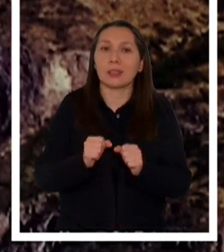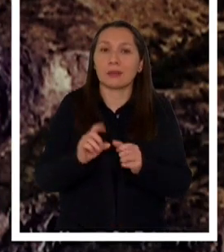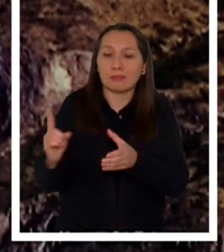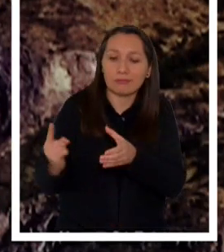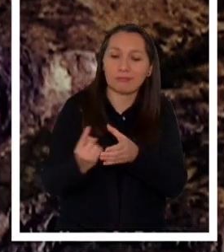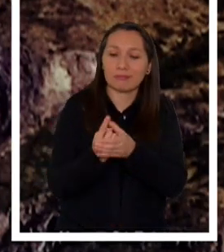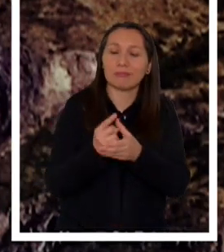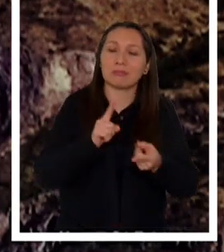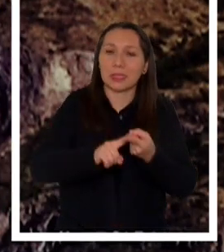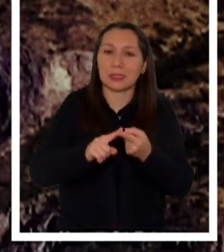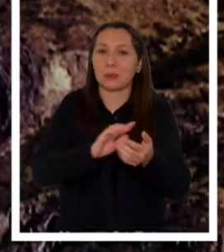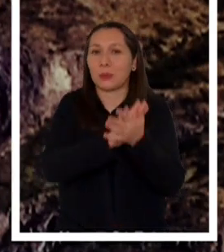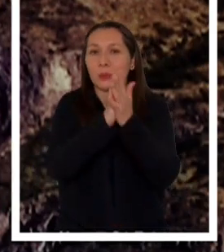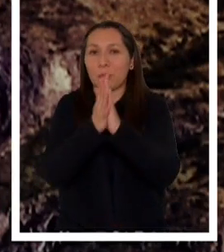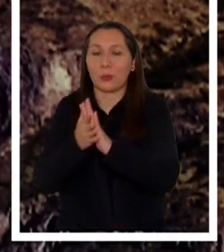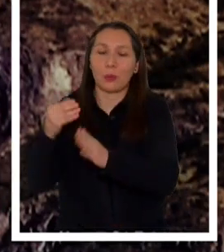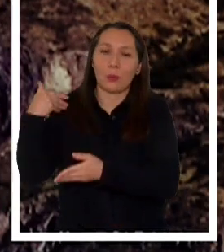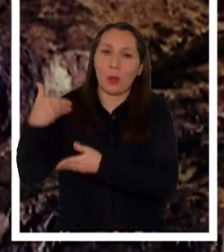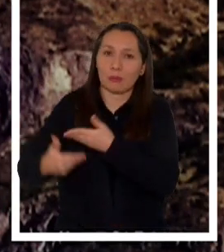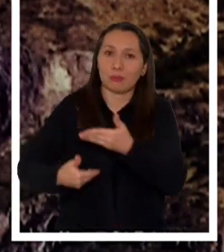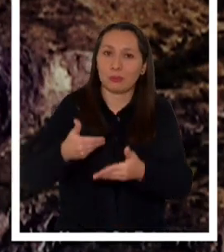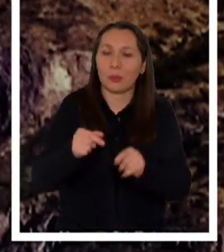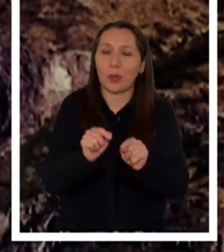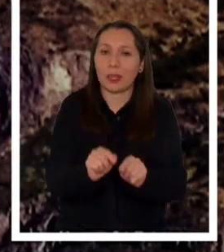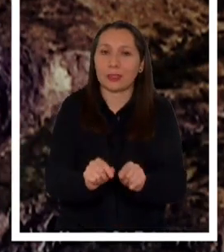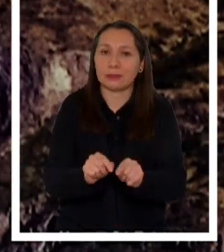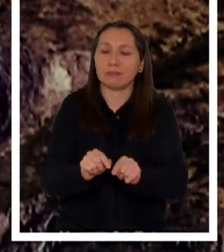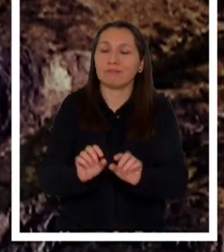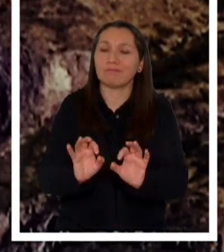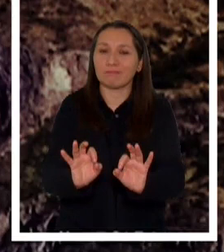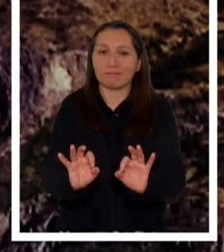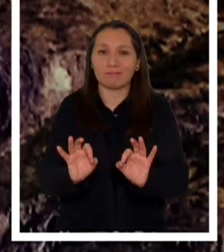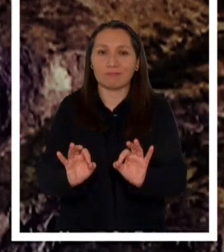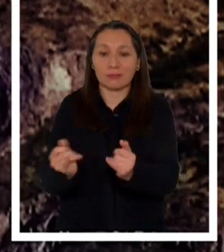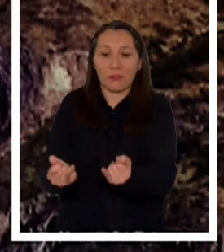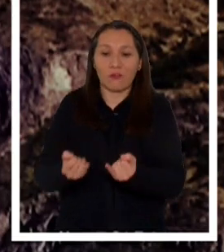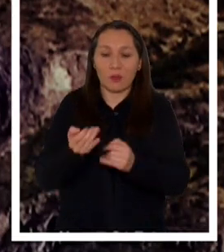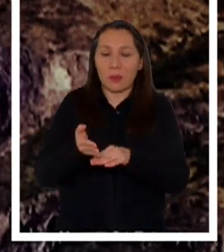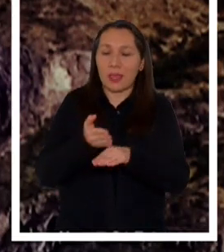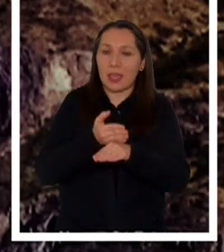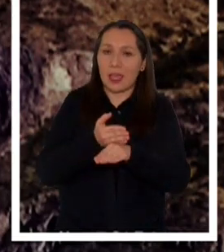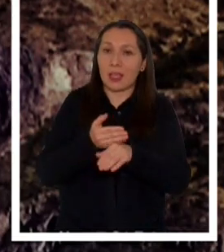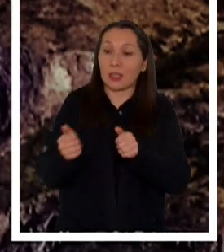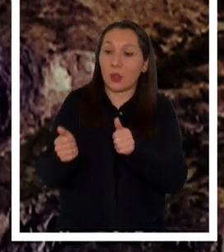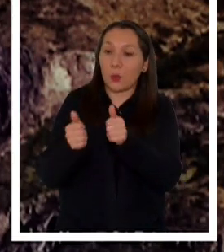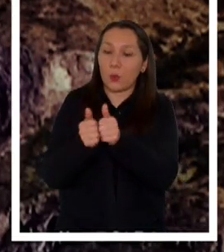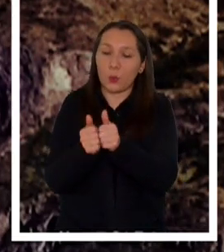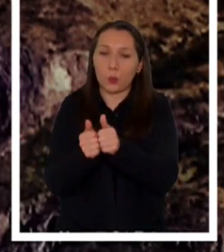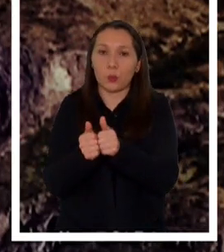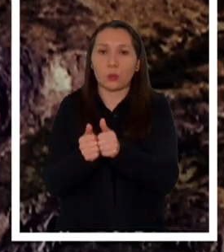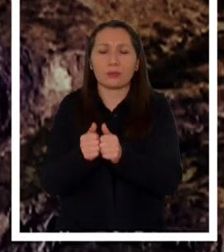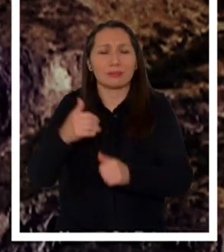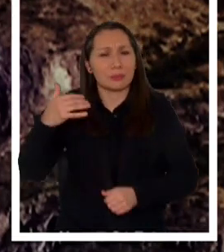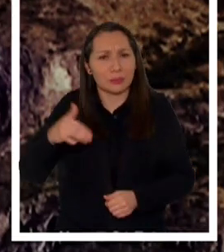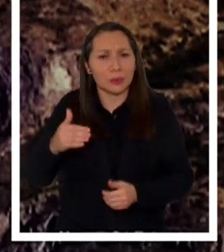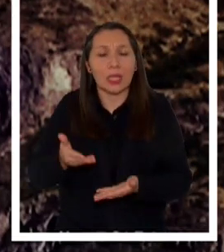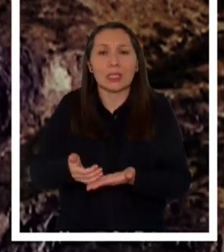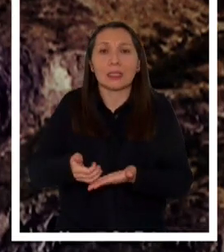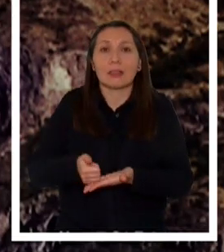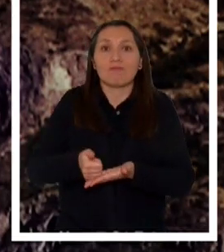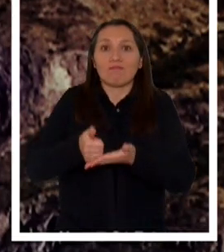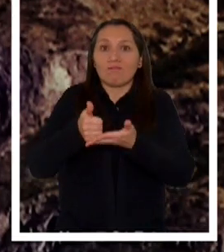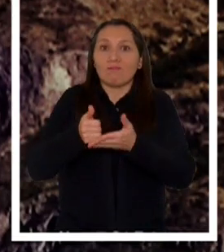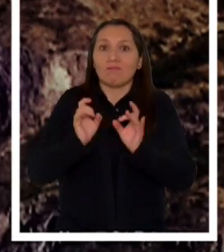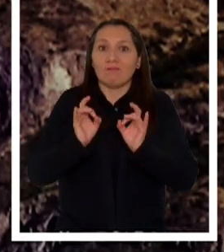parte de de todo este proceso hacerlo de manera informada de manera conjunta es relevar la